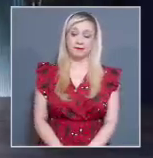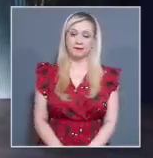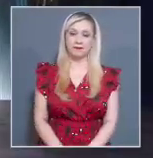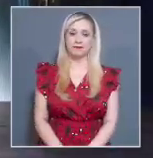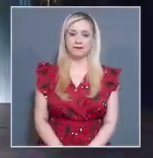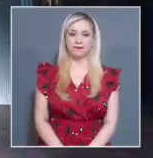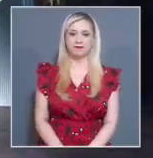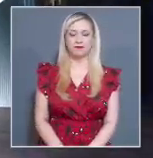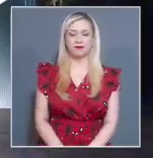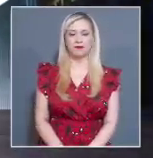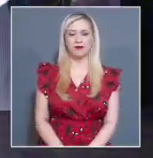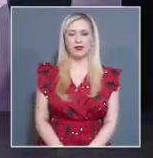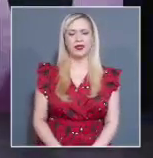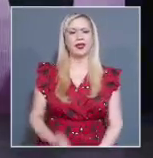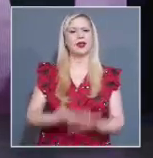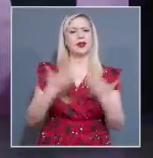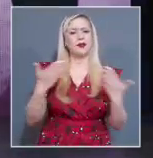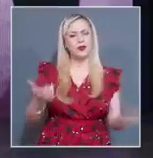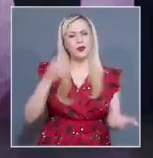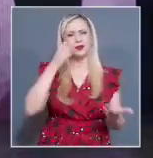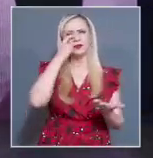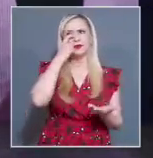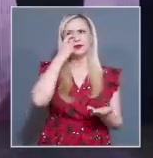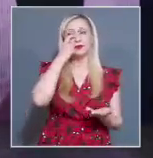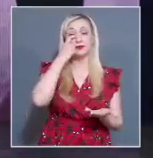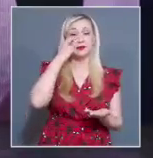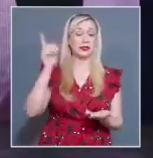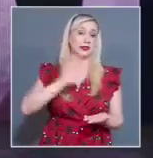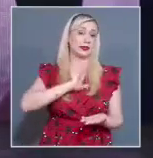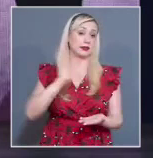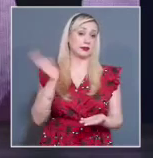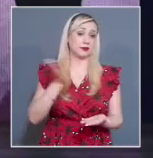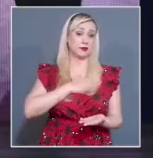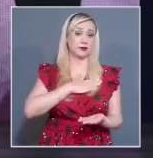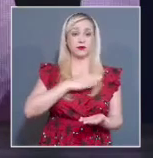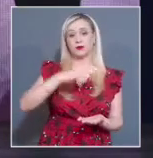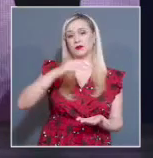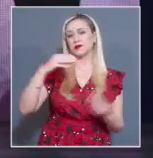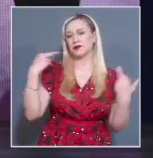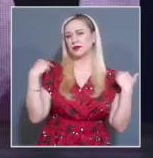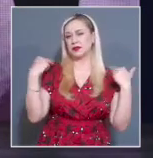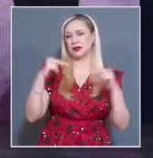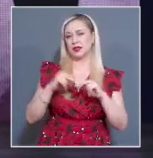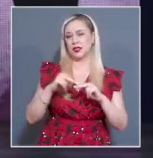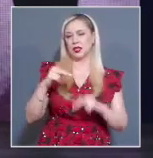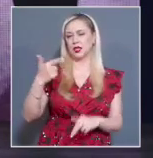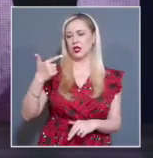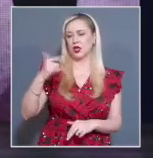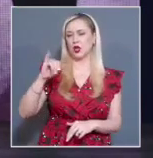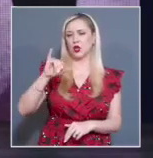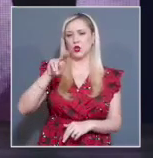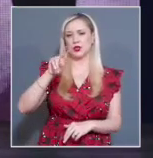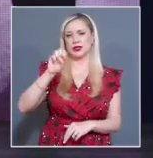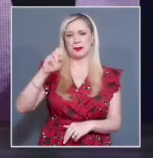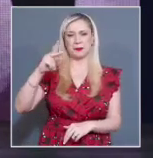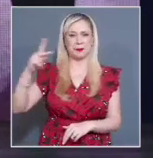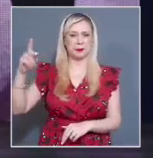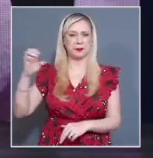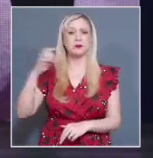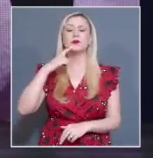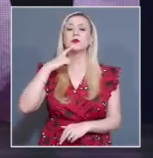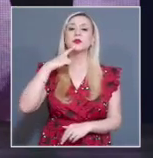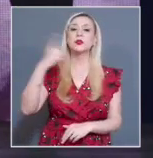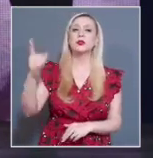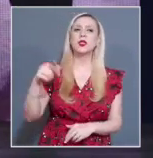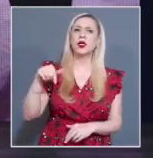Y en otras noticias, el catedrático español Josep Aguiló advirtió que existe un grave problema en el presidencialismo latinoamericano que